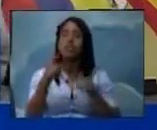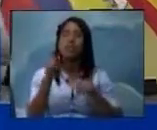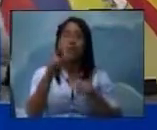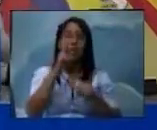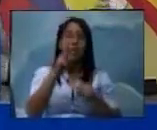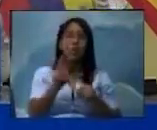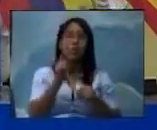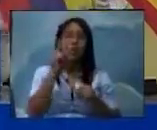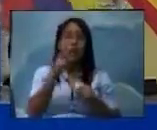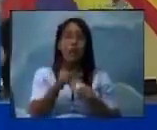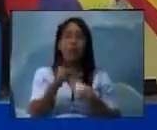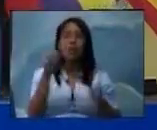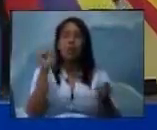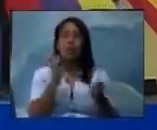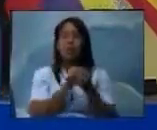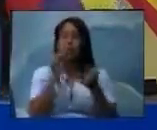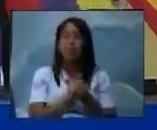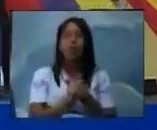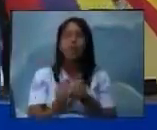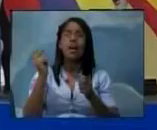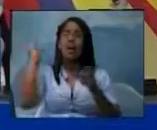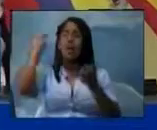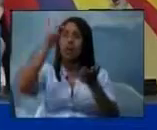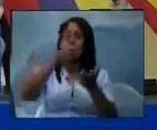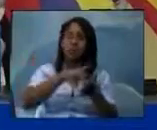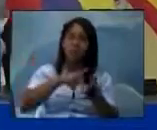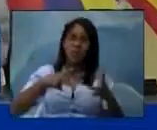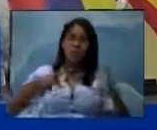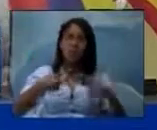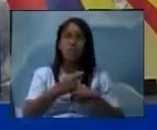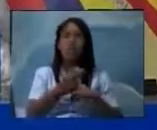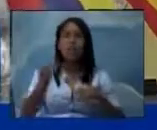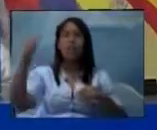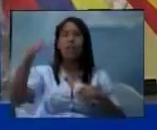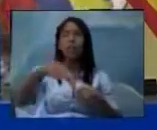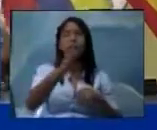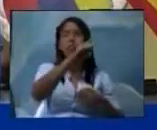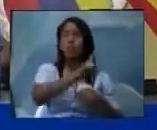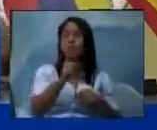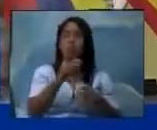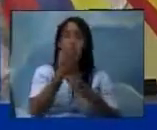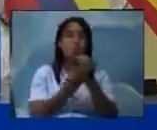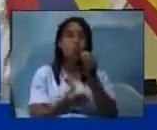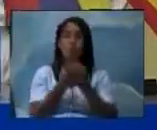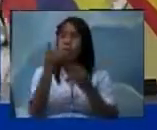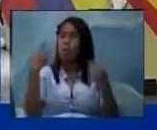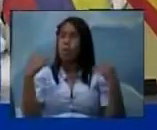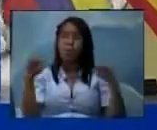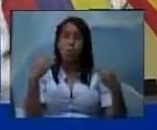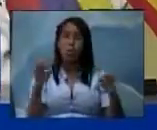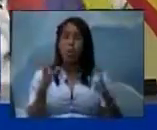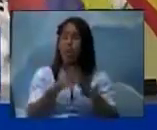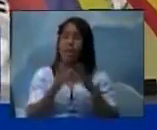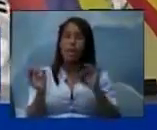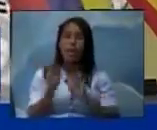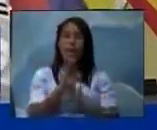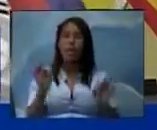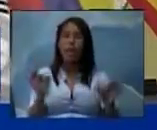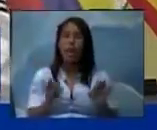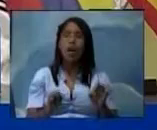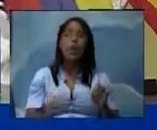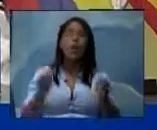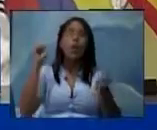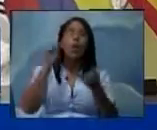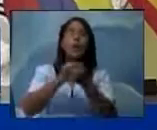que una piedra, fue cortada del monte, pero no con mano humana ni tampoco con máquina.